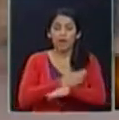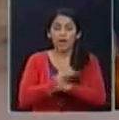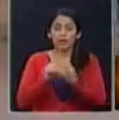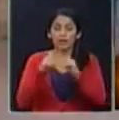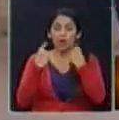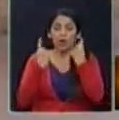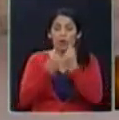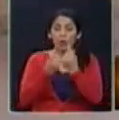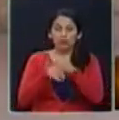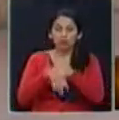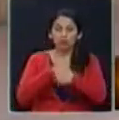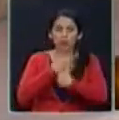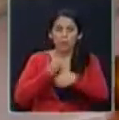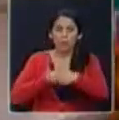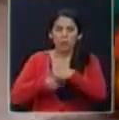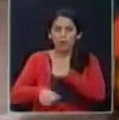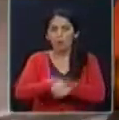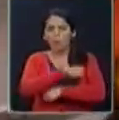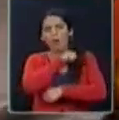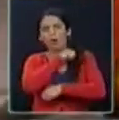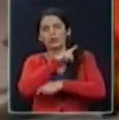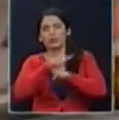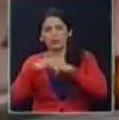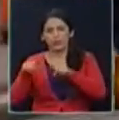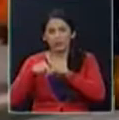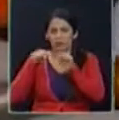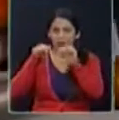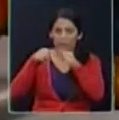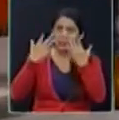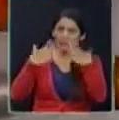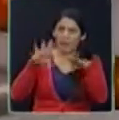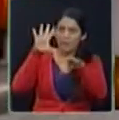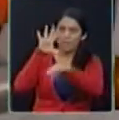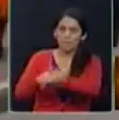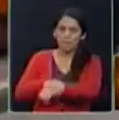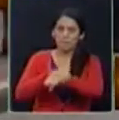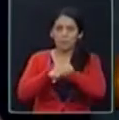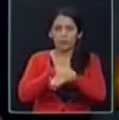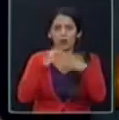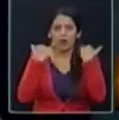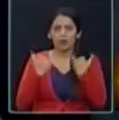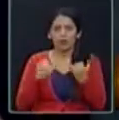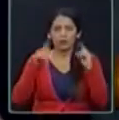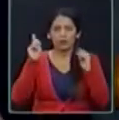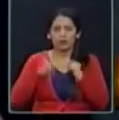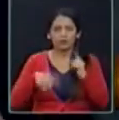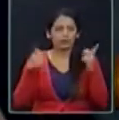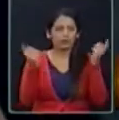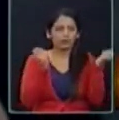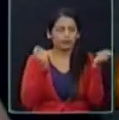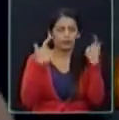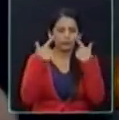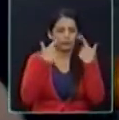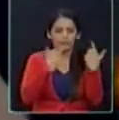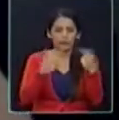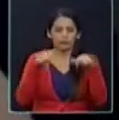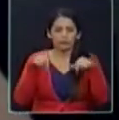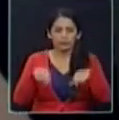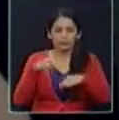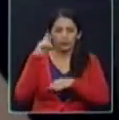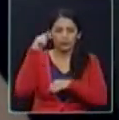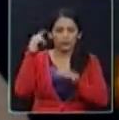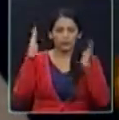Feria Libre y que tomarán control de los espacios públicos para evitar más robos. Como gobernación, como Ministerio del Interior y Policía